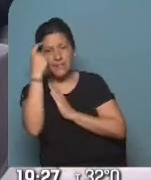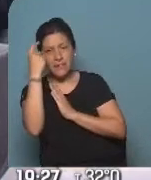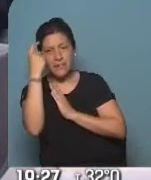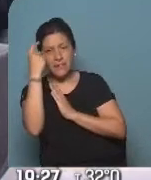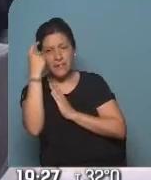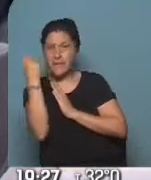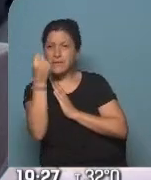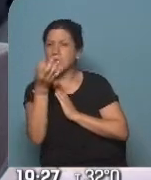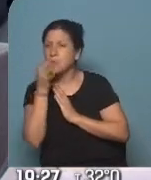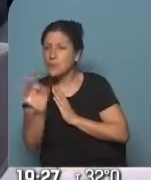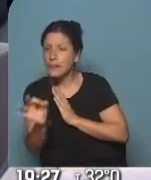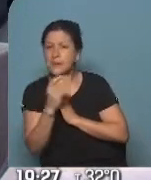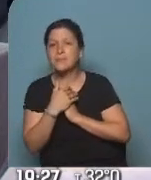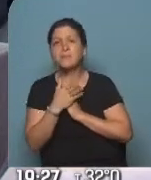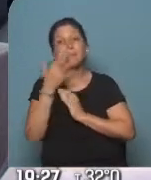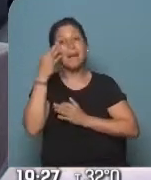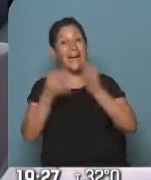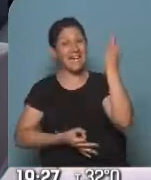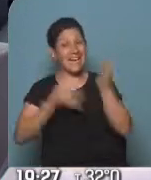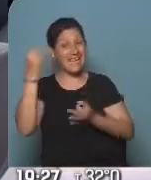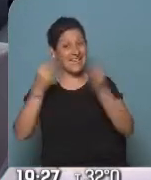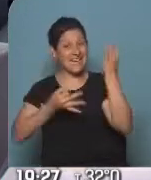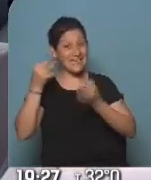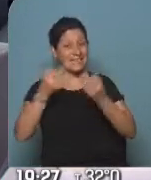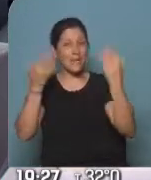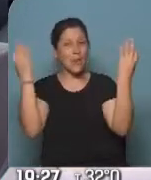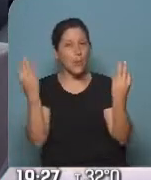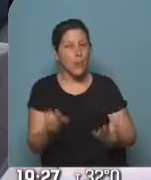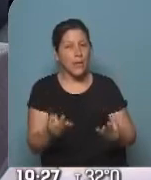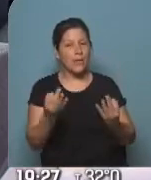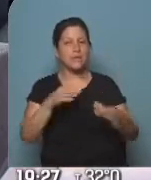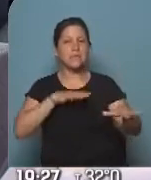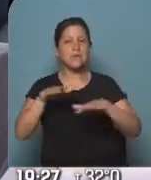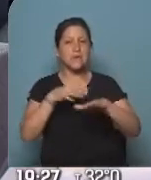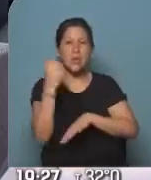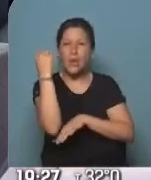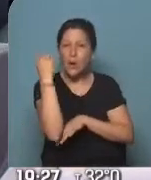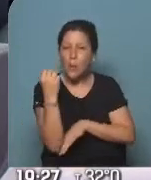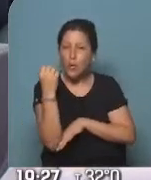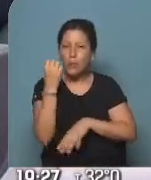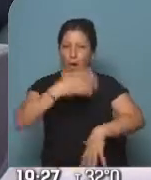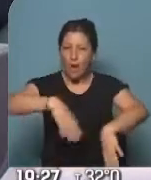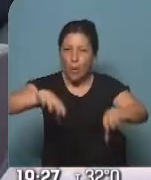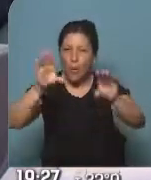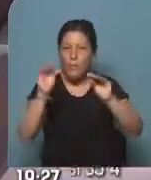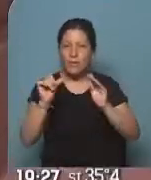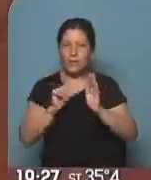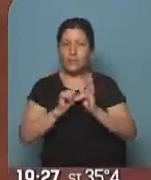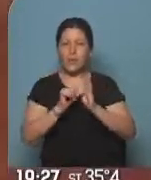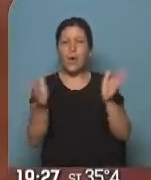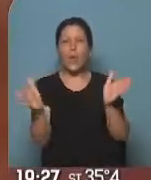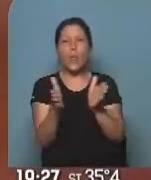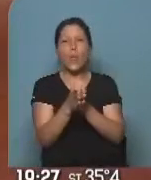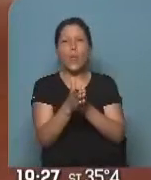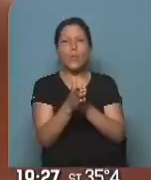Pero para analizar la volatilidad que tiene en este momento el dólar, pero también cuál es la situación económica del país, estamos con Gabriel Camaño,